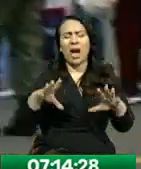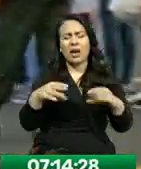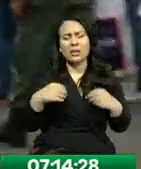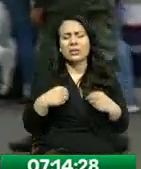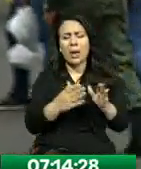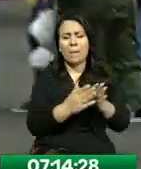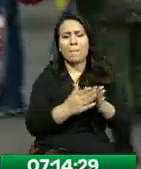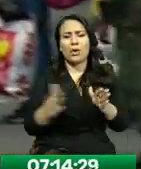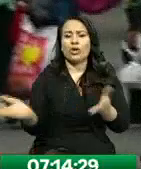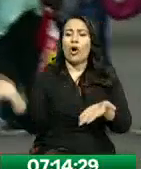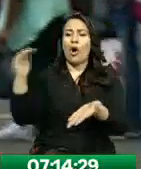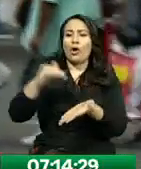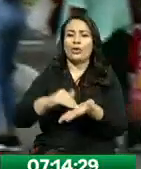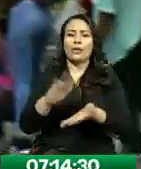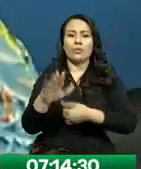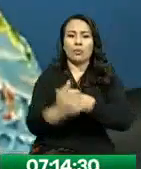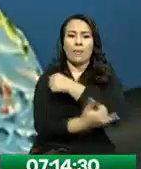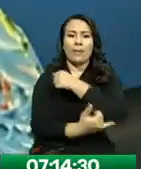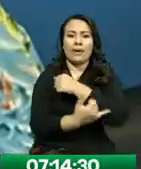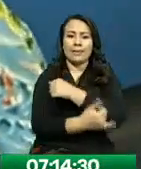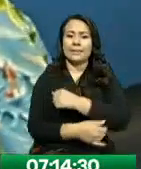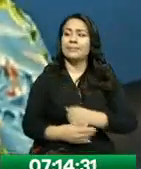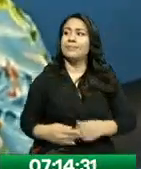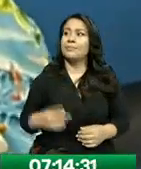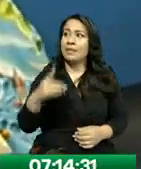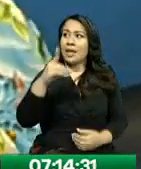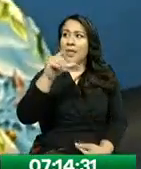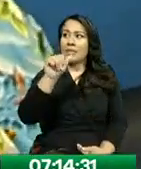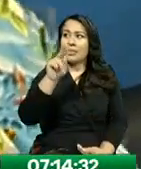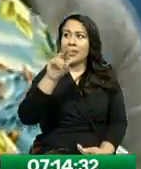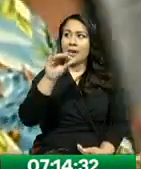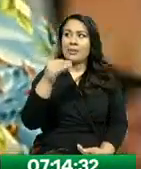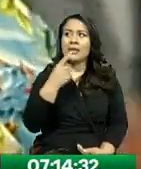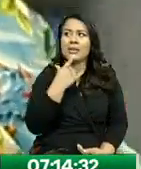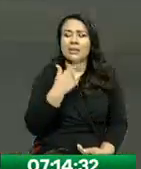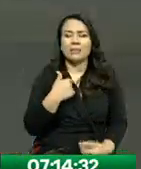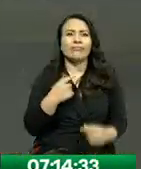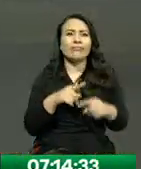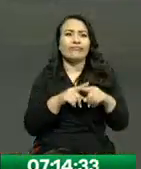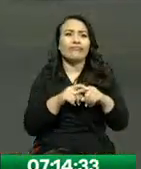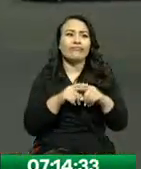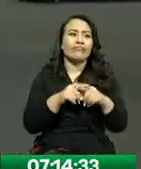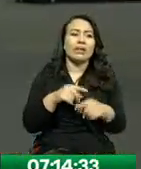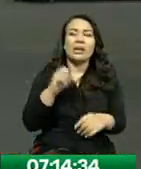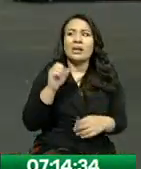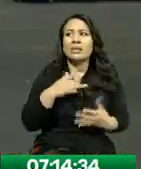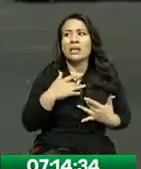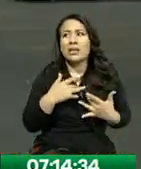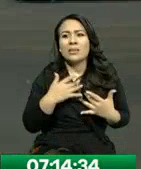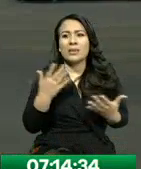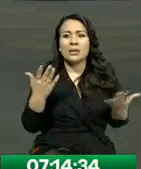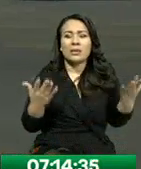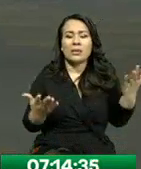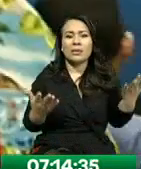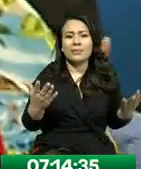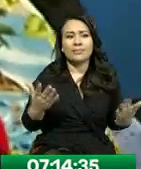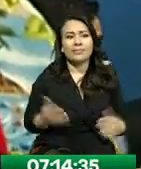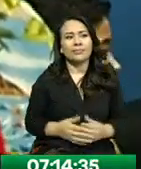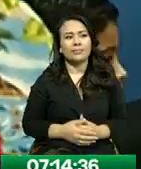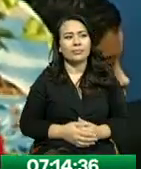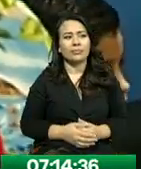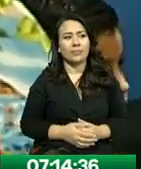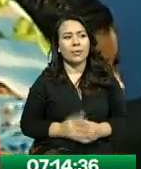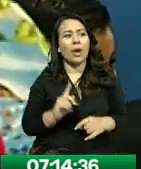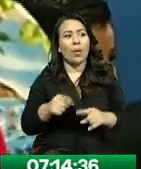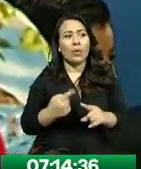de vuelta a la patria. David confesó estar bajo la intermitencia de sentimientos encontrados. Avísame